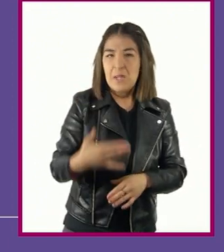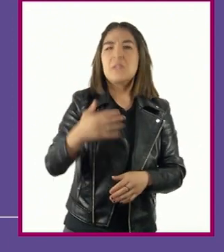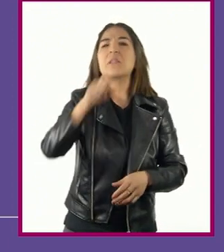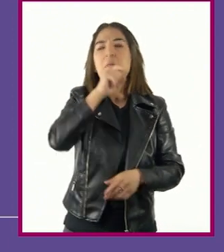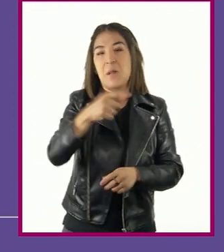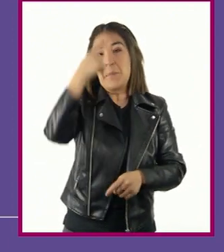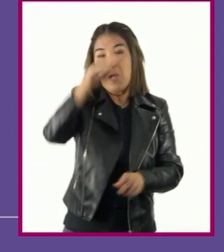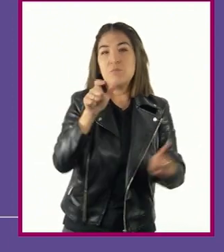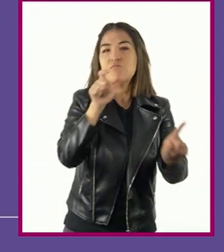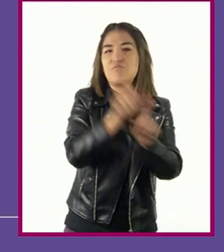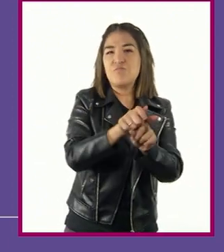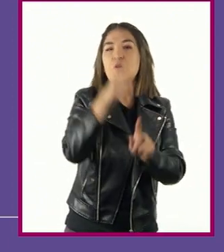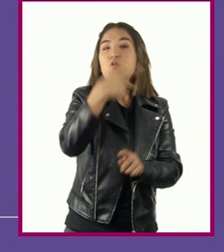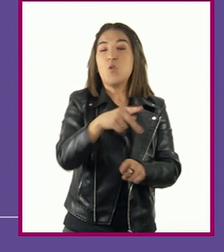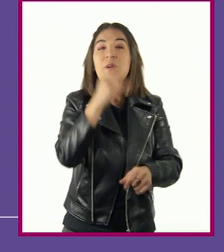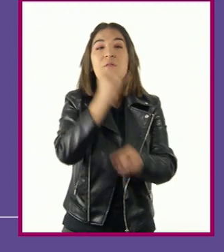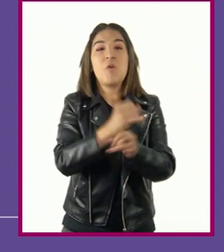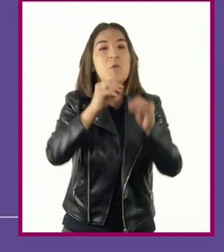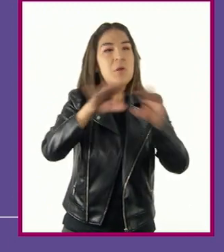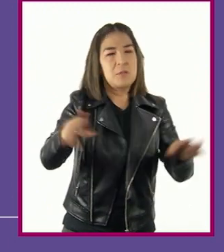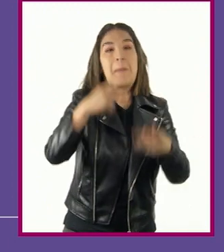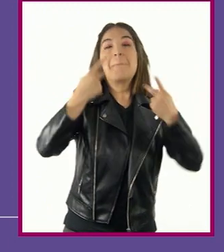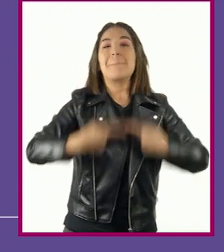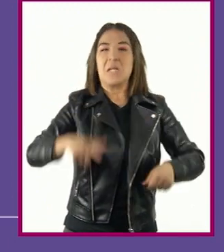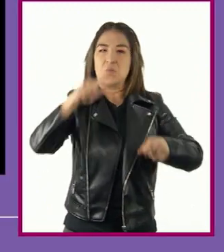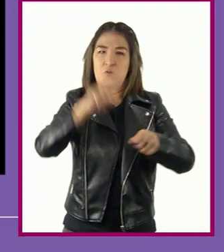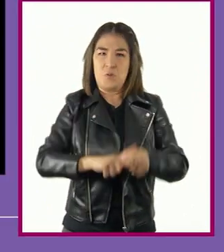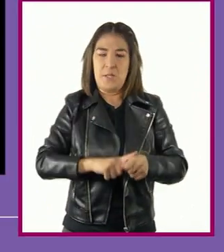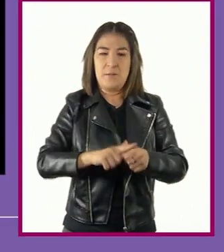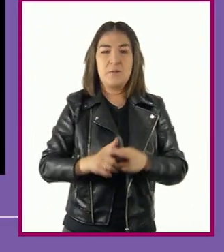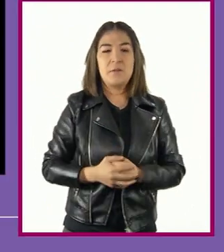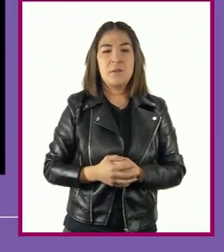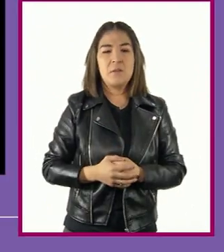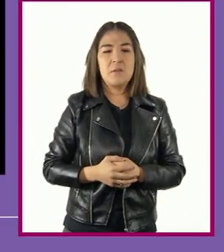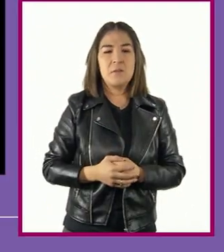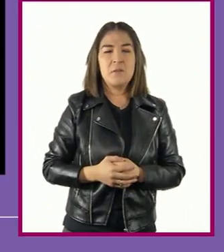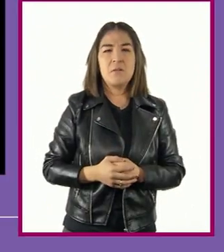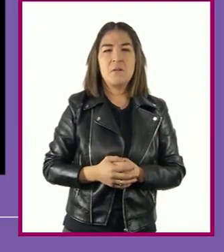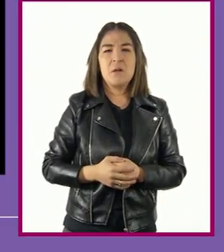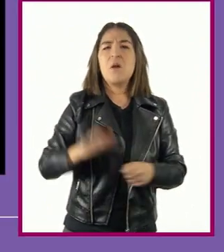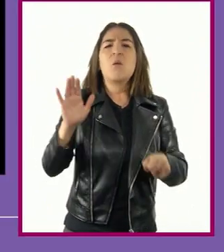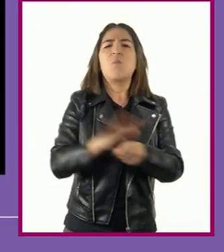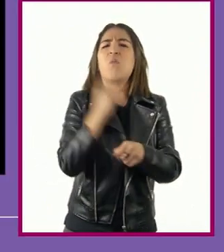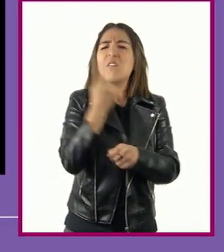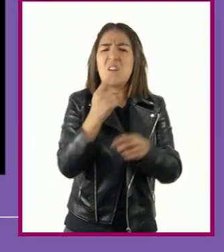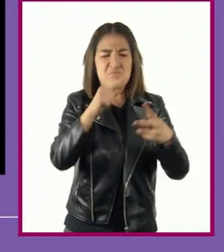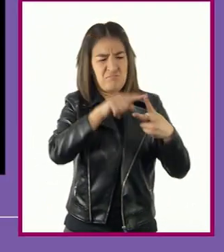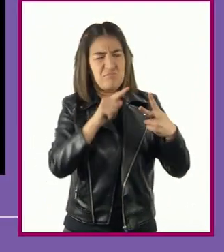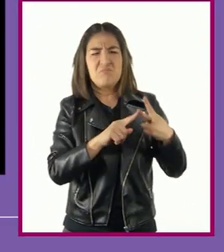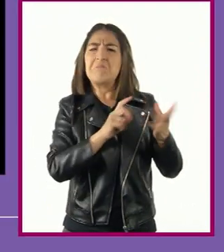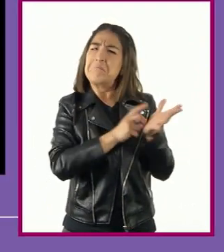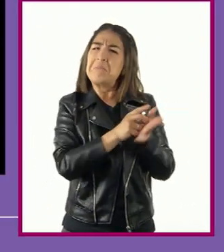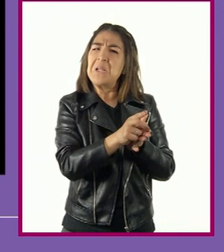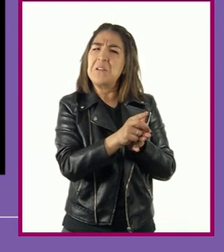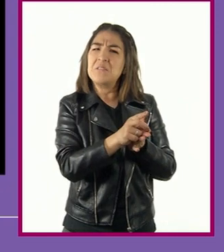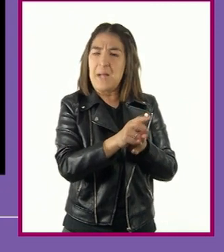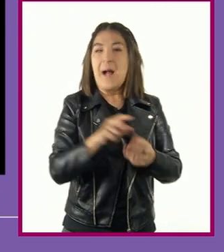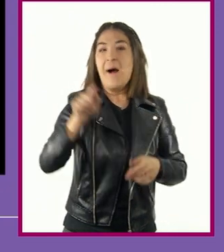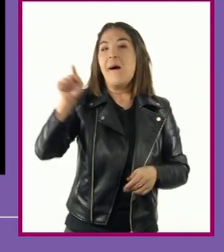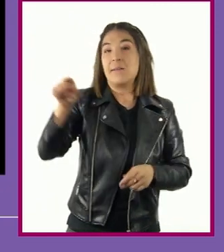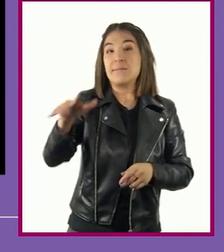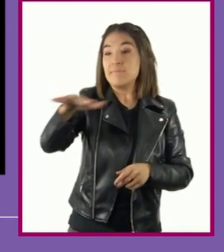la protección de los datos personales. ¿Por qué estos dos derechos? Las